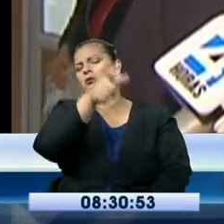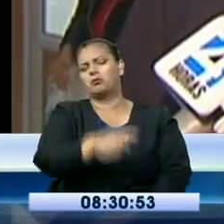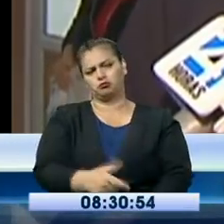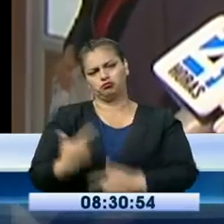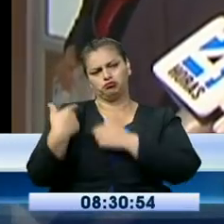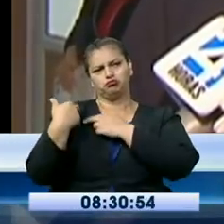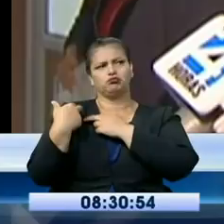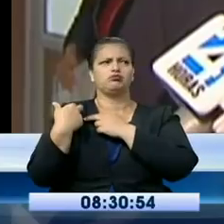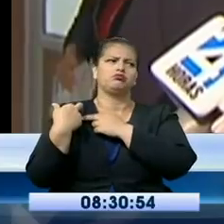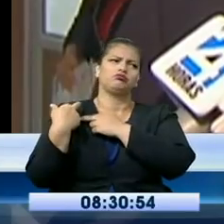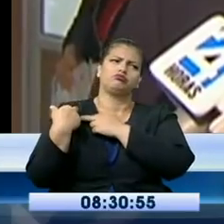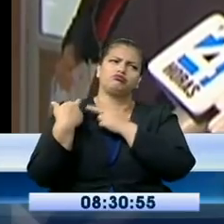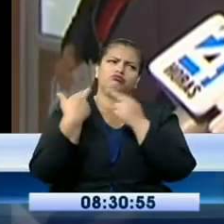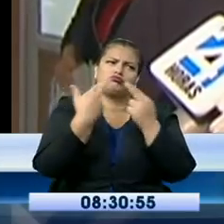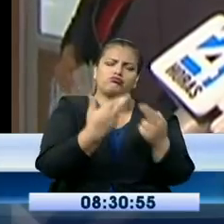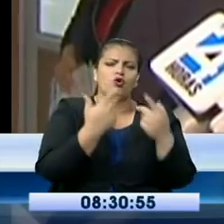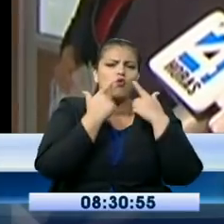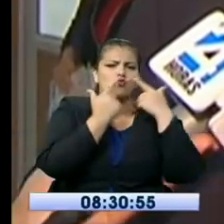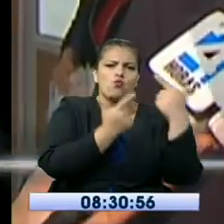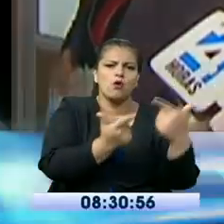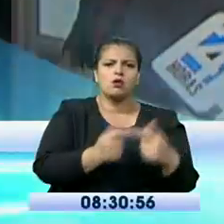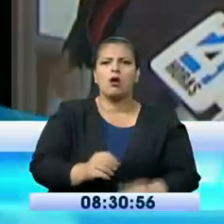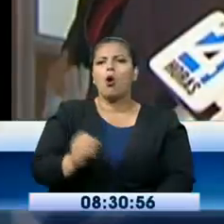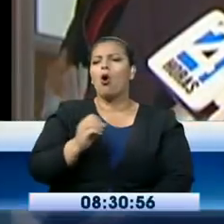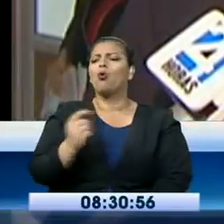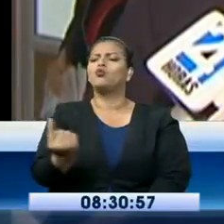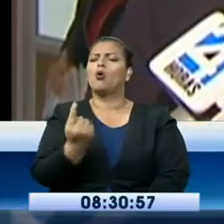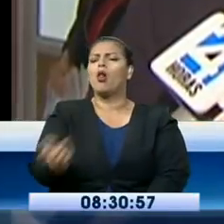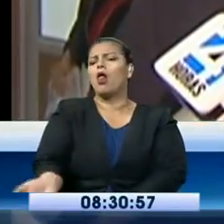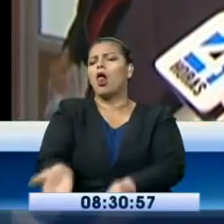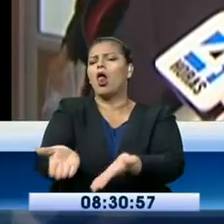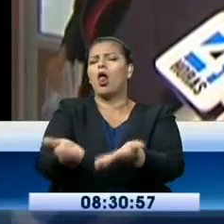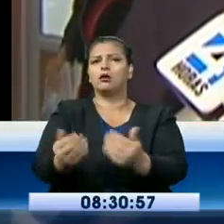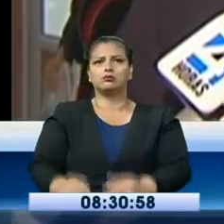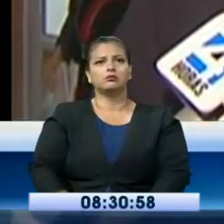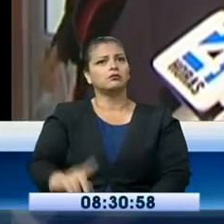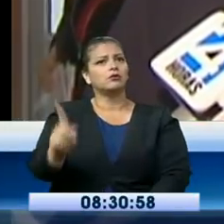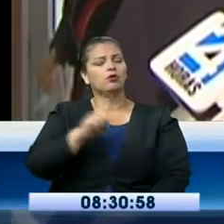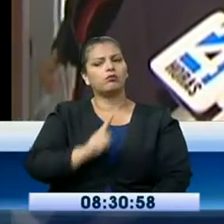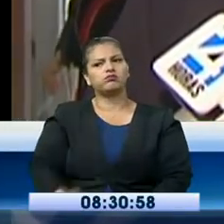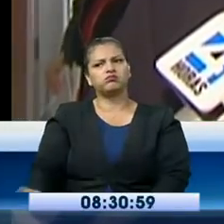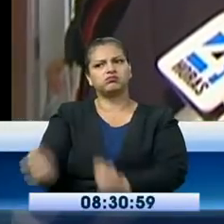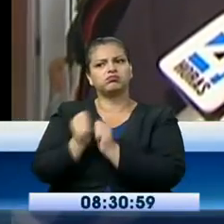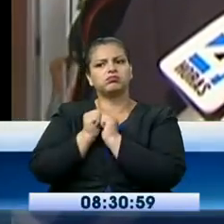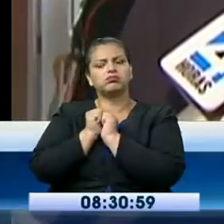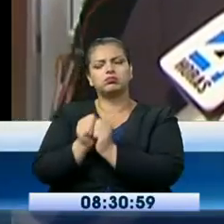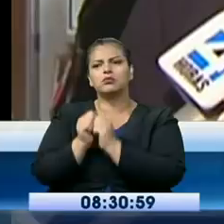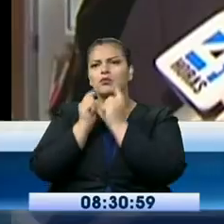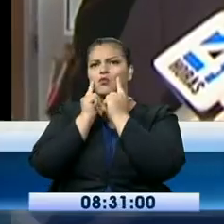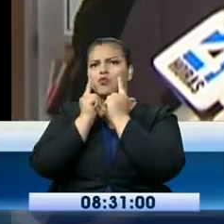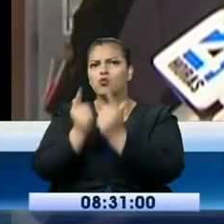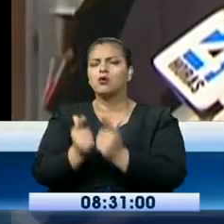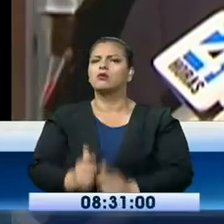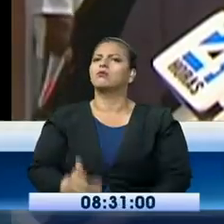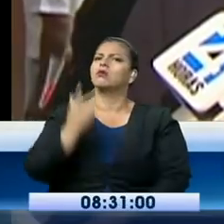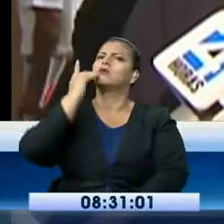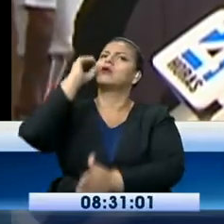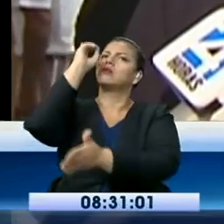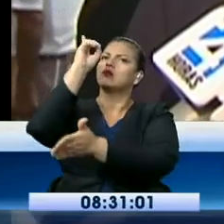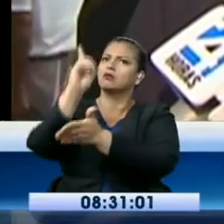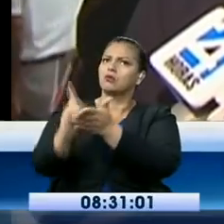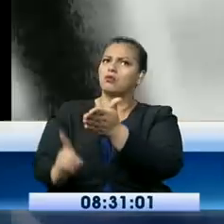también que se animen a poner la denuncia la fiscalía a poner todos los esfuerzos conjuntamente con la policía a fin de dar con el paradero de estas personas